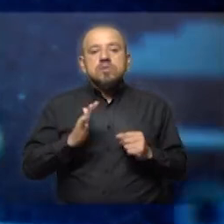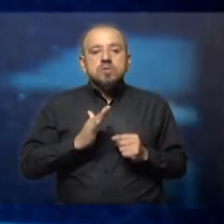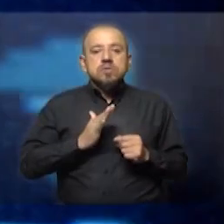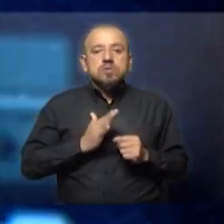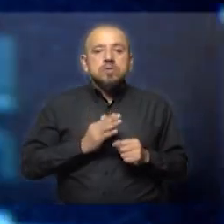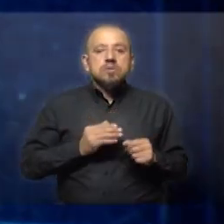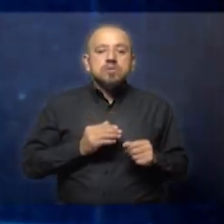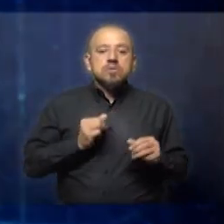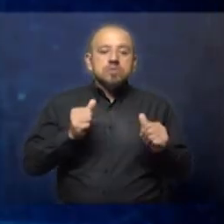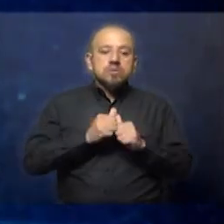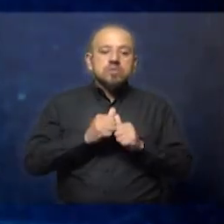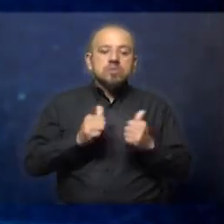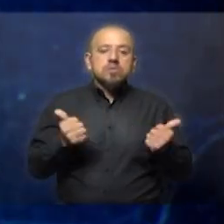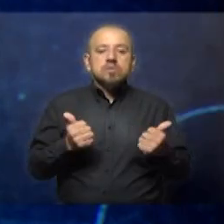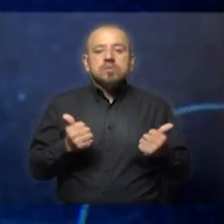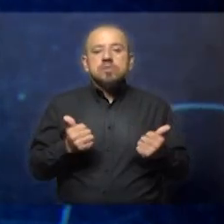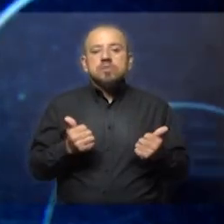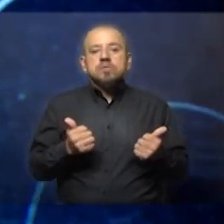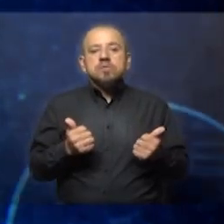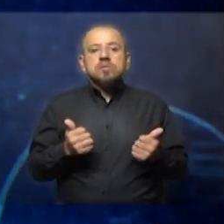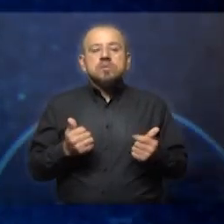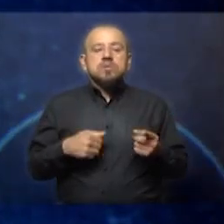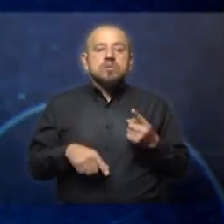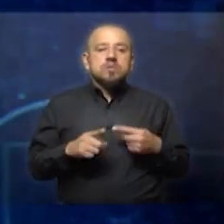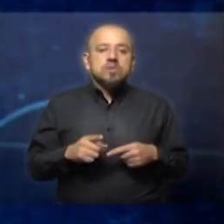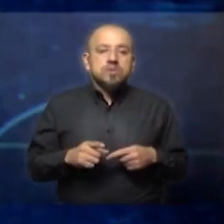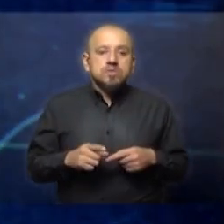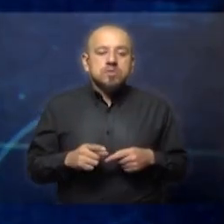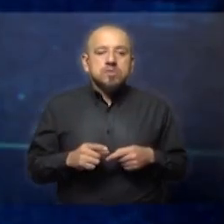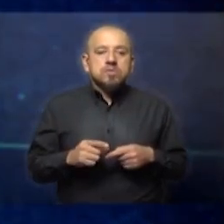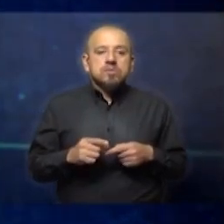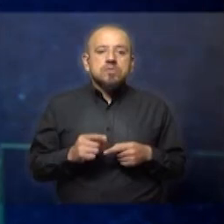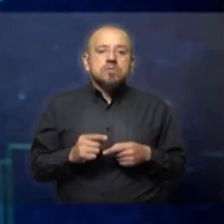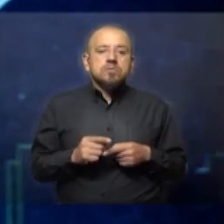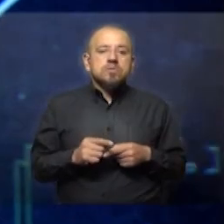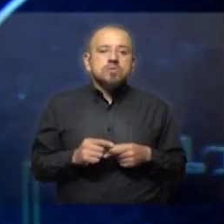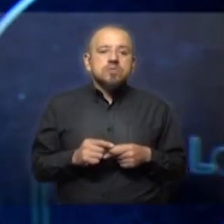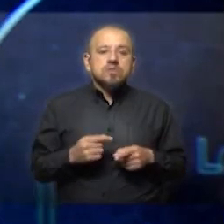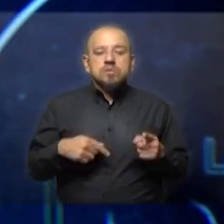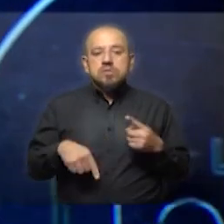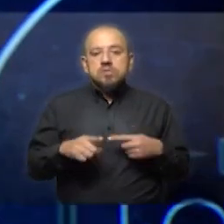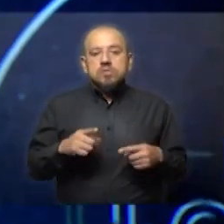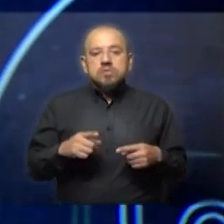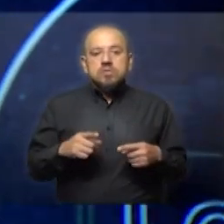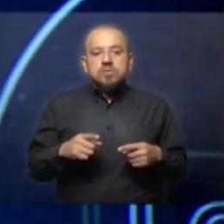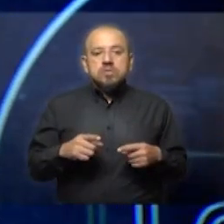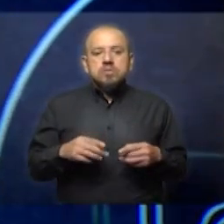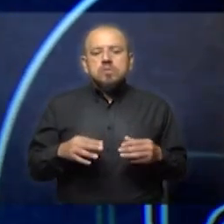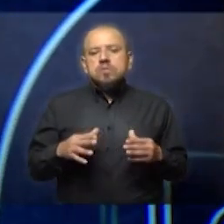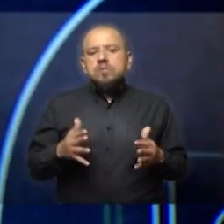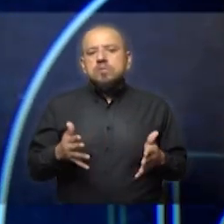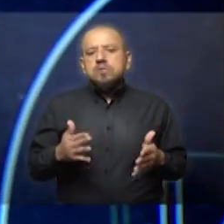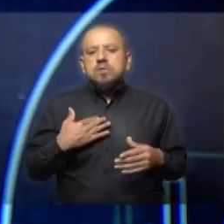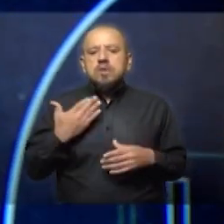divorciarse por sola voluntad de ella y sin justificación Entonces qué